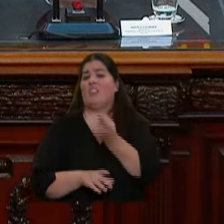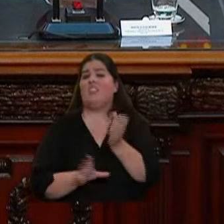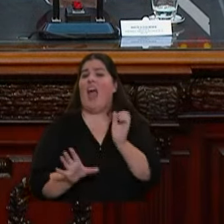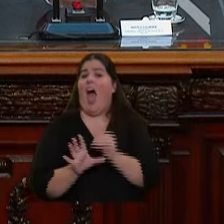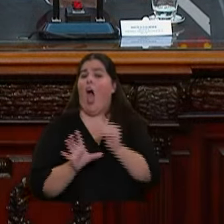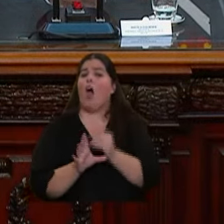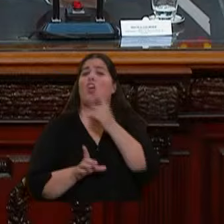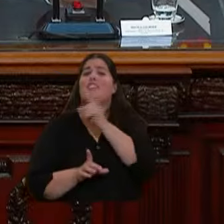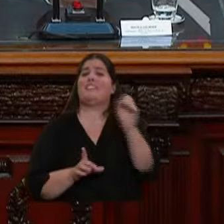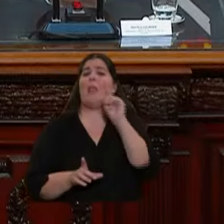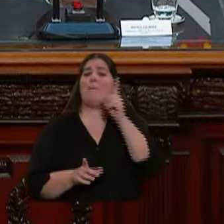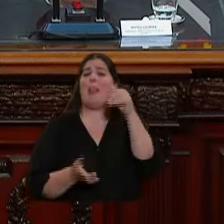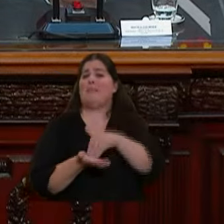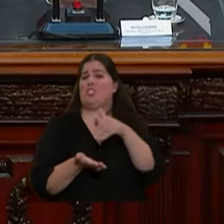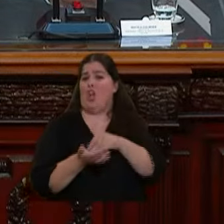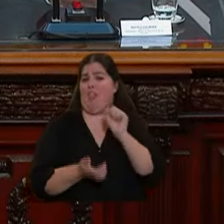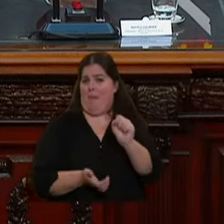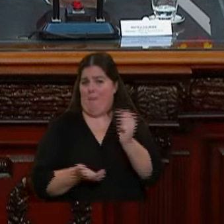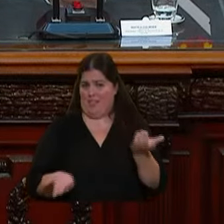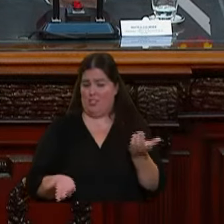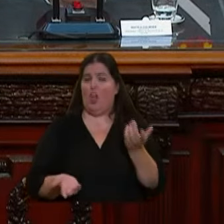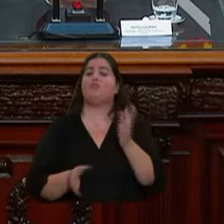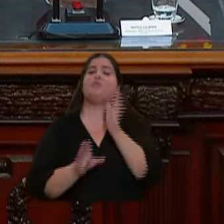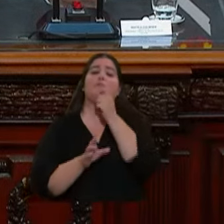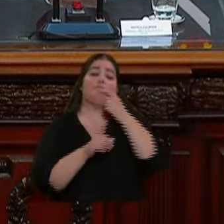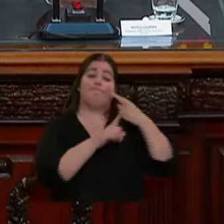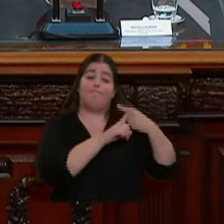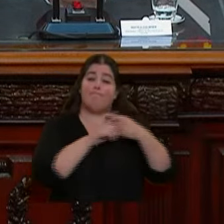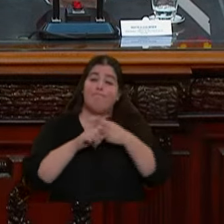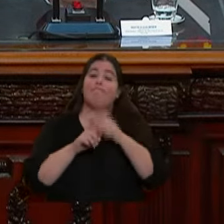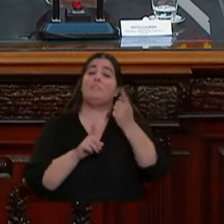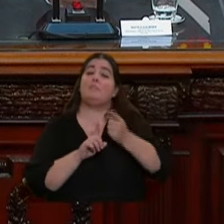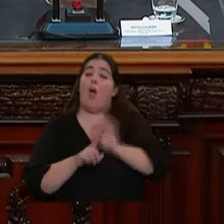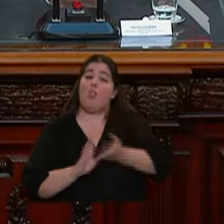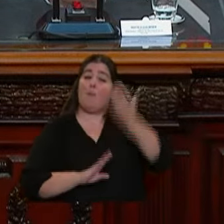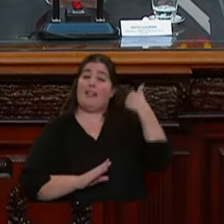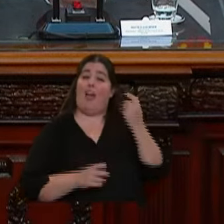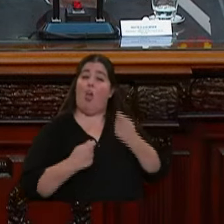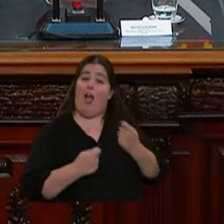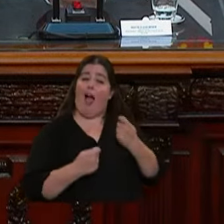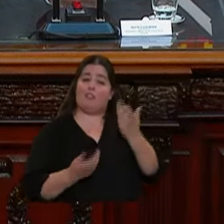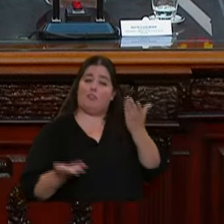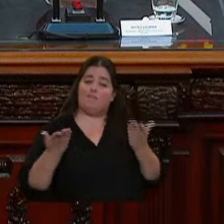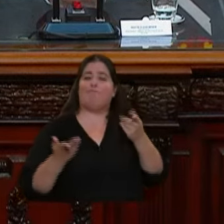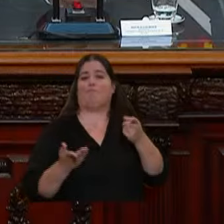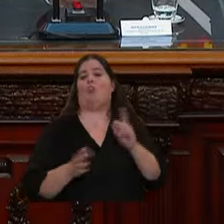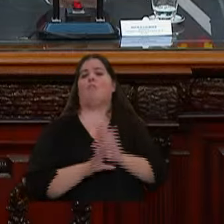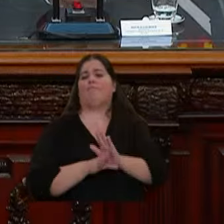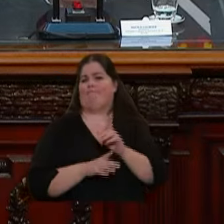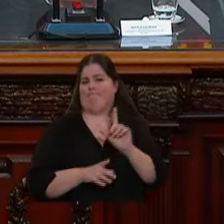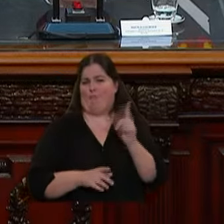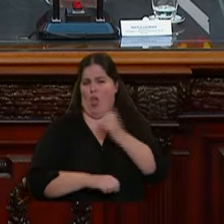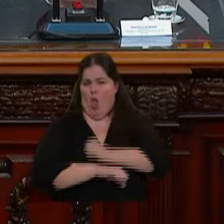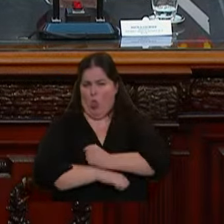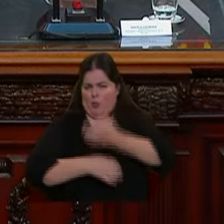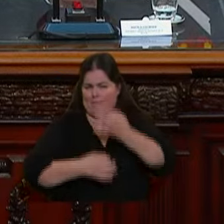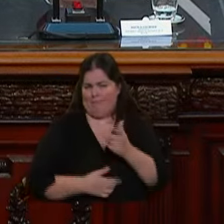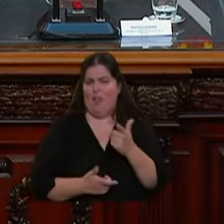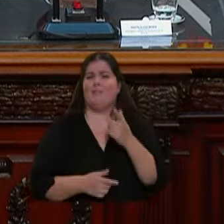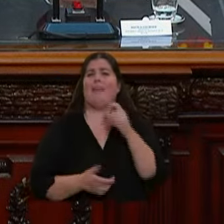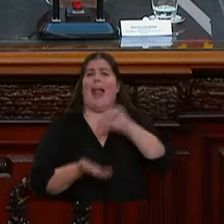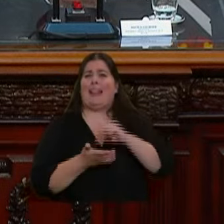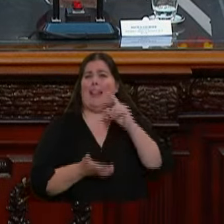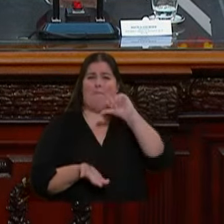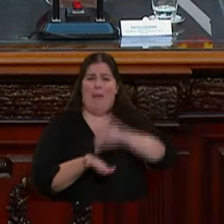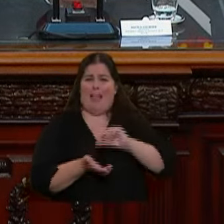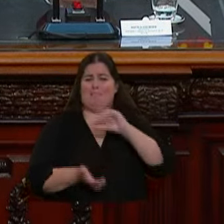más de 100.000 millones de pesos, si tomamos como parámetro lo que se gastó el año pasado. Es una inmoralidad que en un país pobre como el